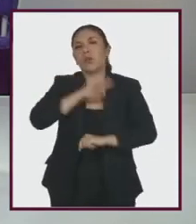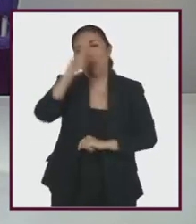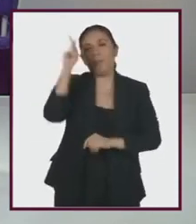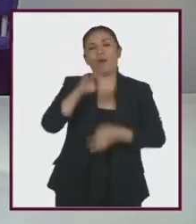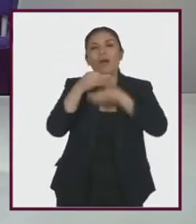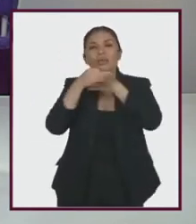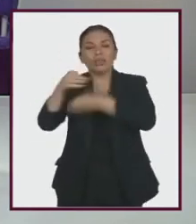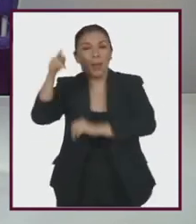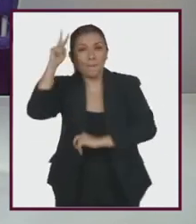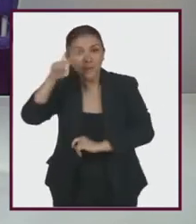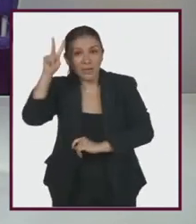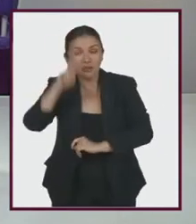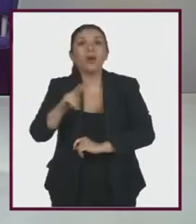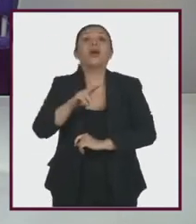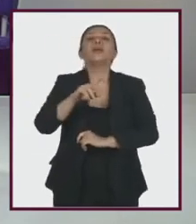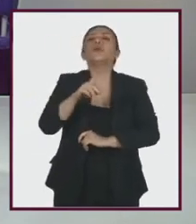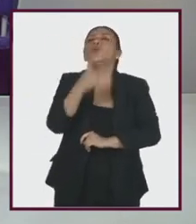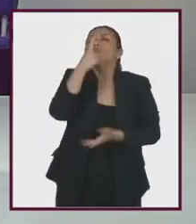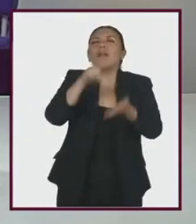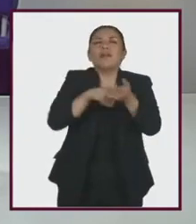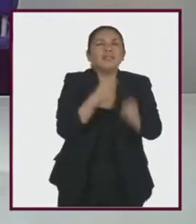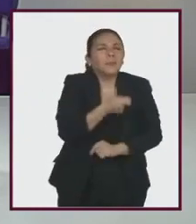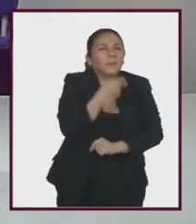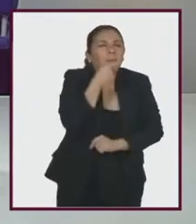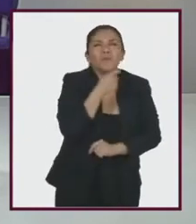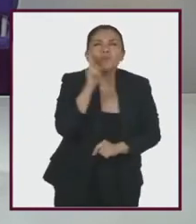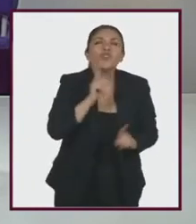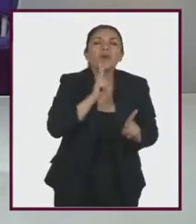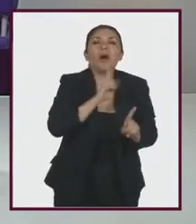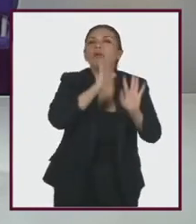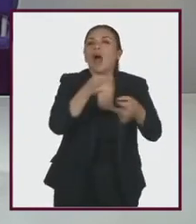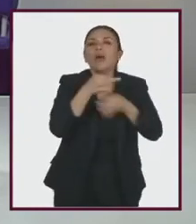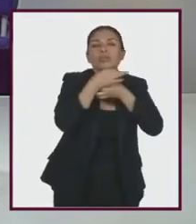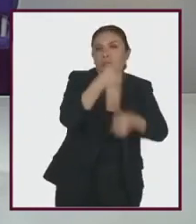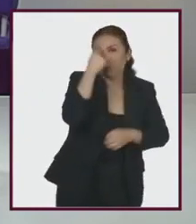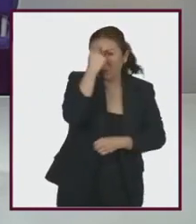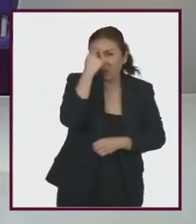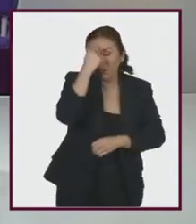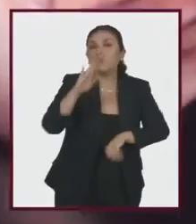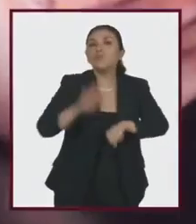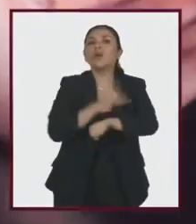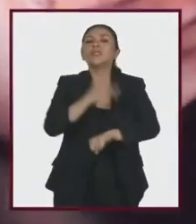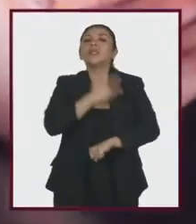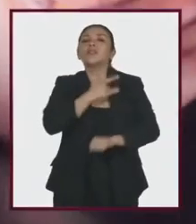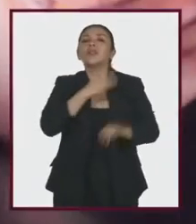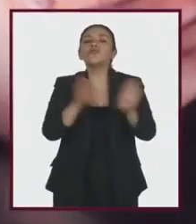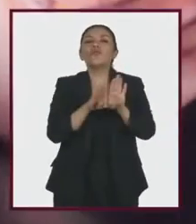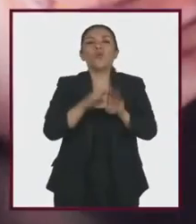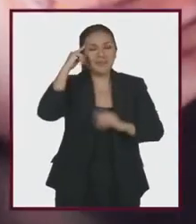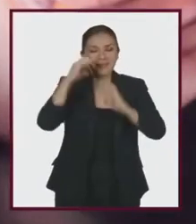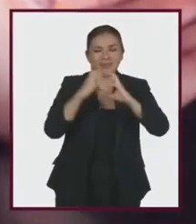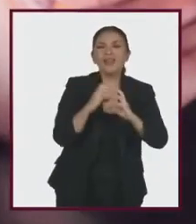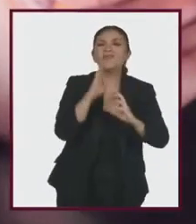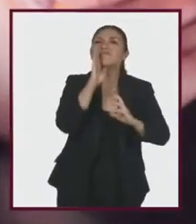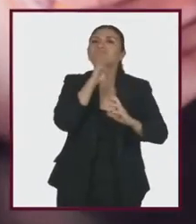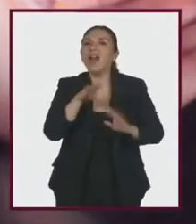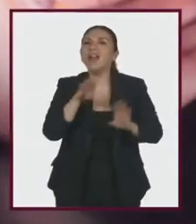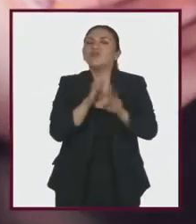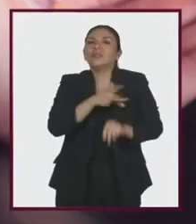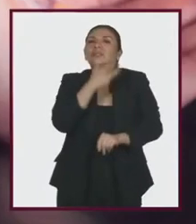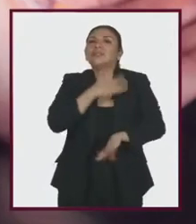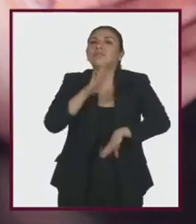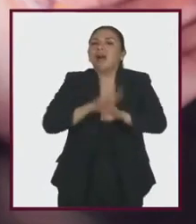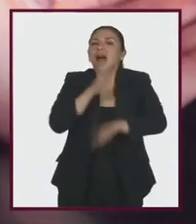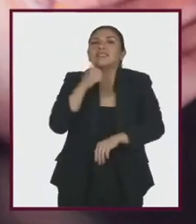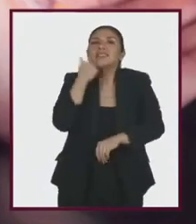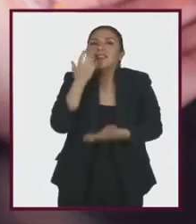veces basta comprobarlas una vez para engancharse, ya que alteran áreas del cerebro y causan una